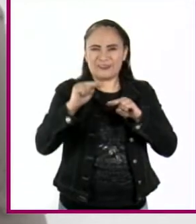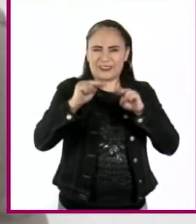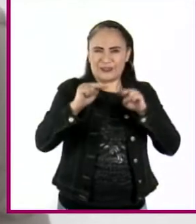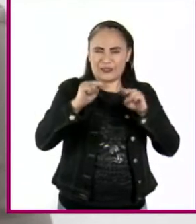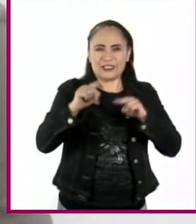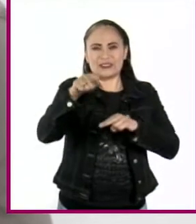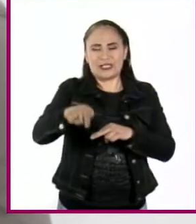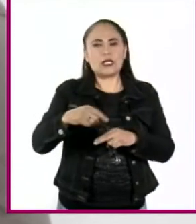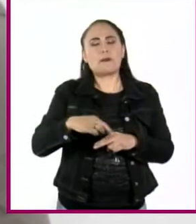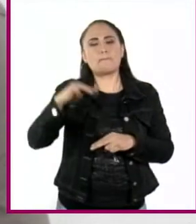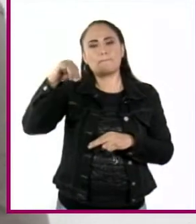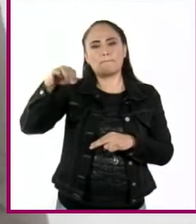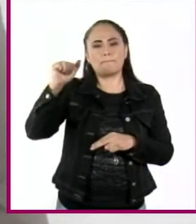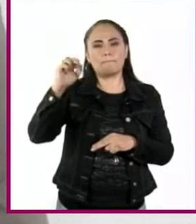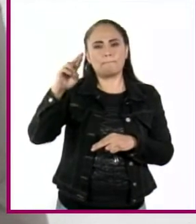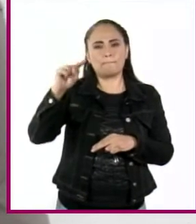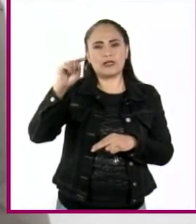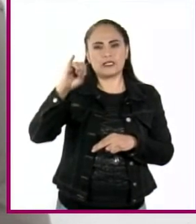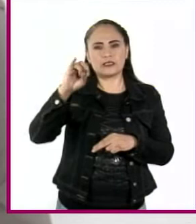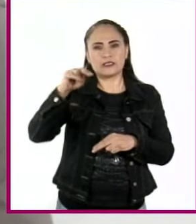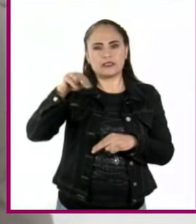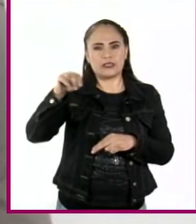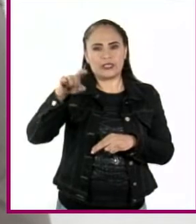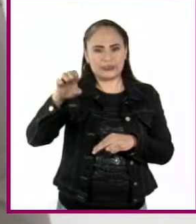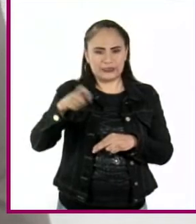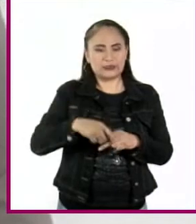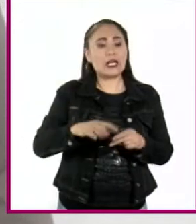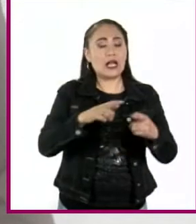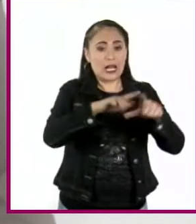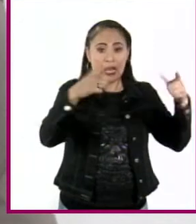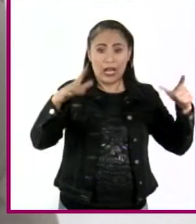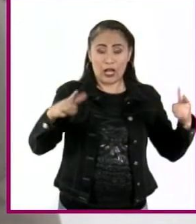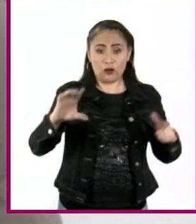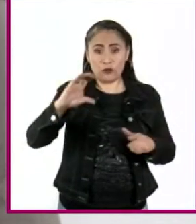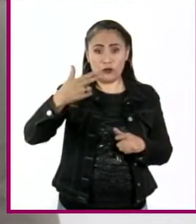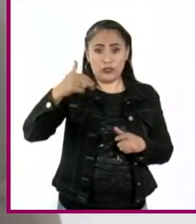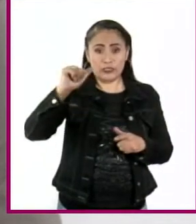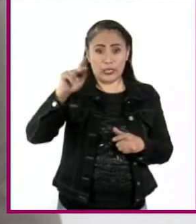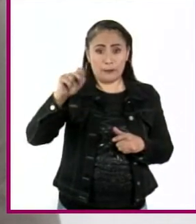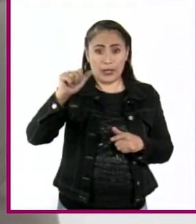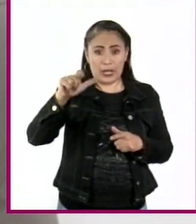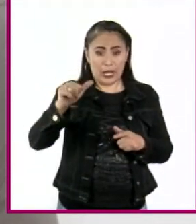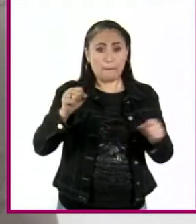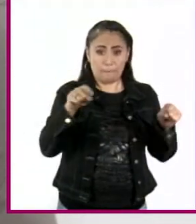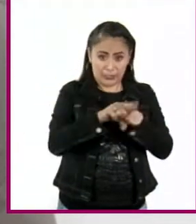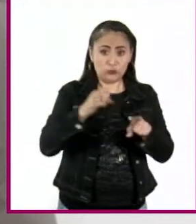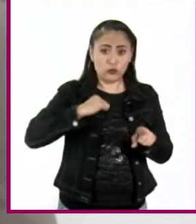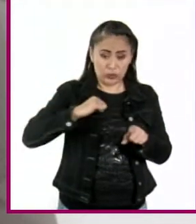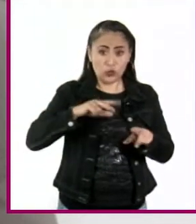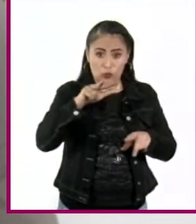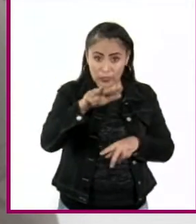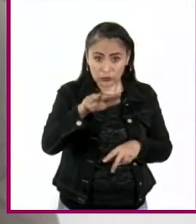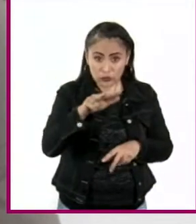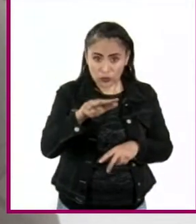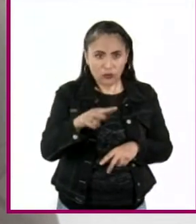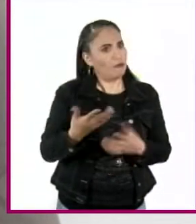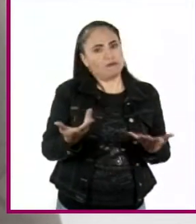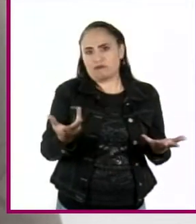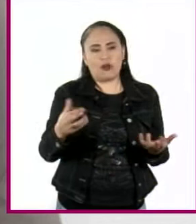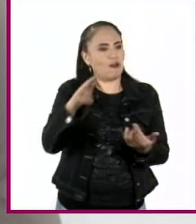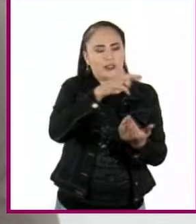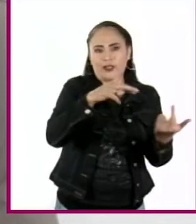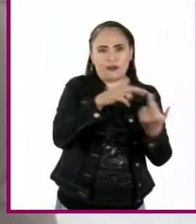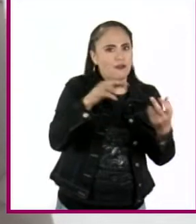Azad, no podemos comparar los márgenes del lago de Chapala en nuestros días con las del siglo XVIII porque son dos regiones